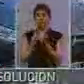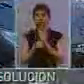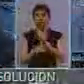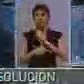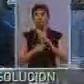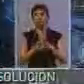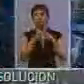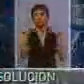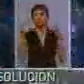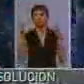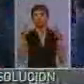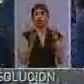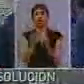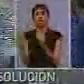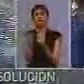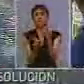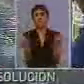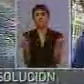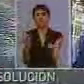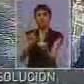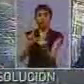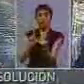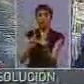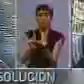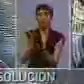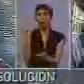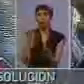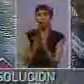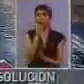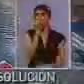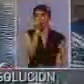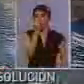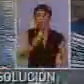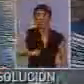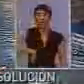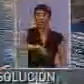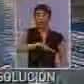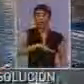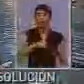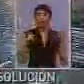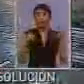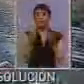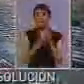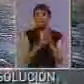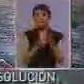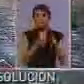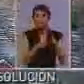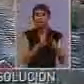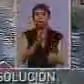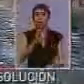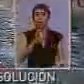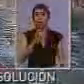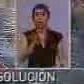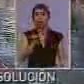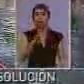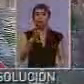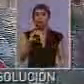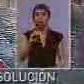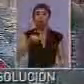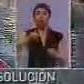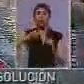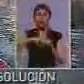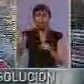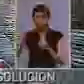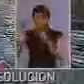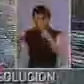demasiado, porque los vecinos de Lima están como de octubre, y nosotros tuvimos como 6 meses en el pasaje Cusco, y ahora volvió a aparecer en el Cusco, como